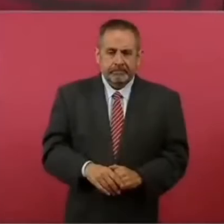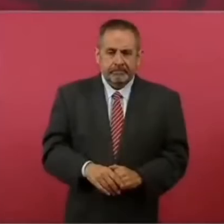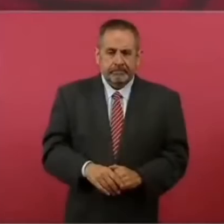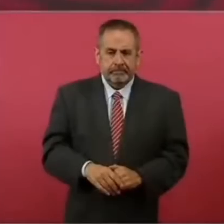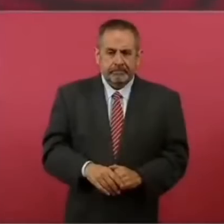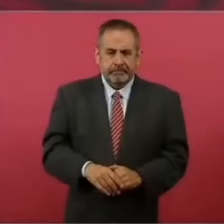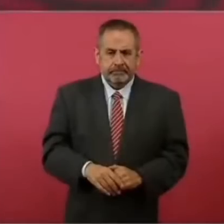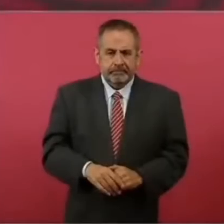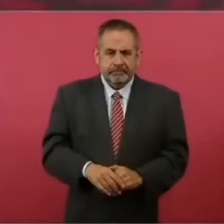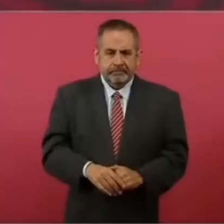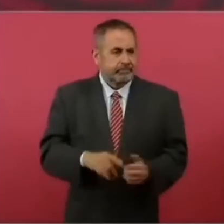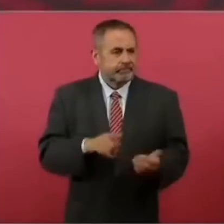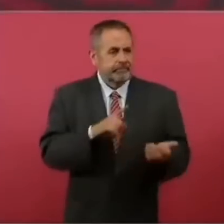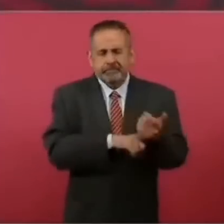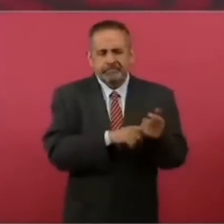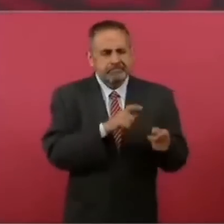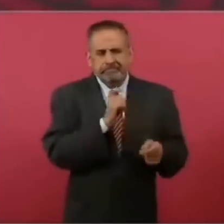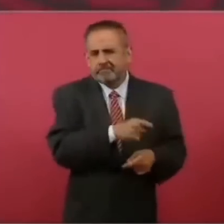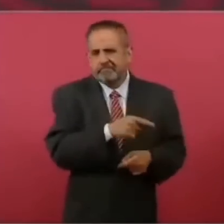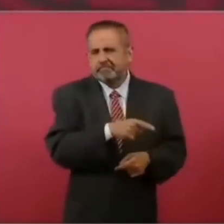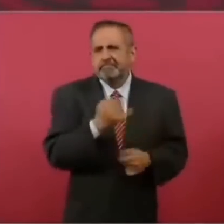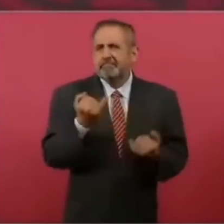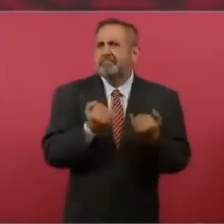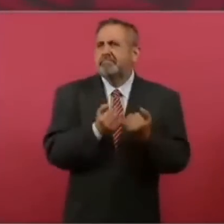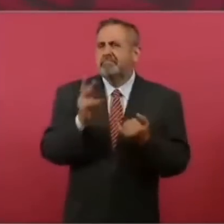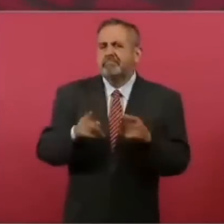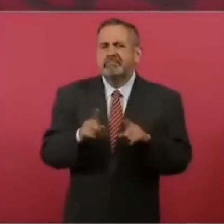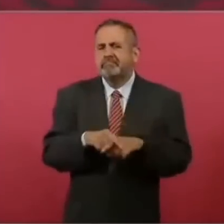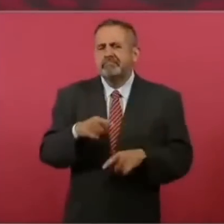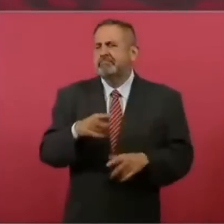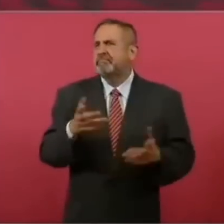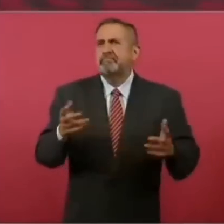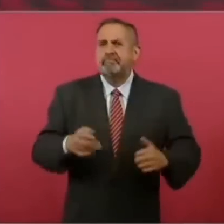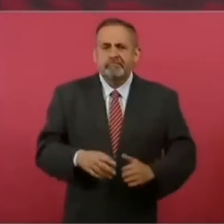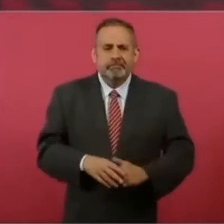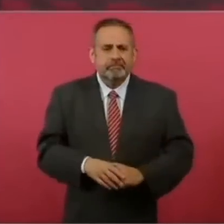De inmediato, es como el ladrón